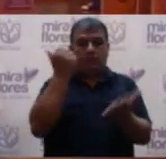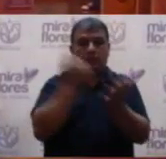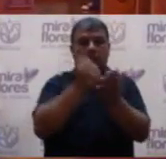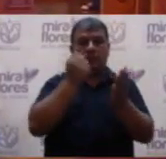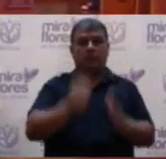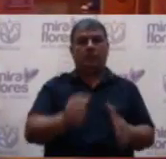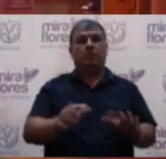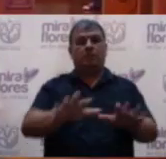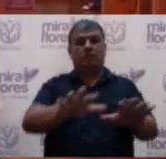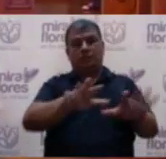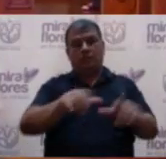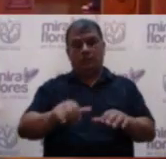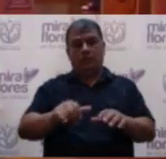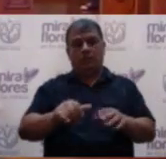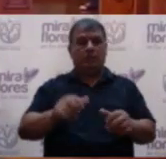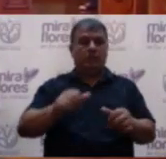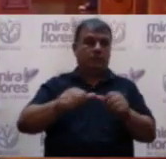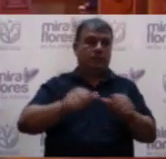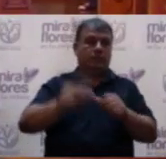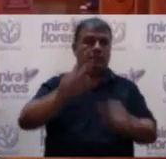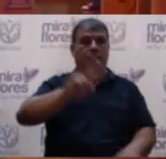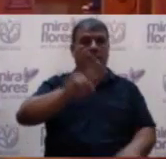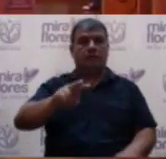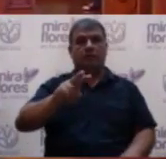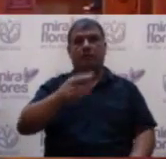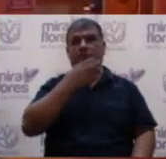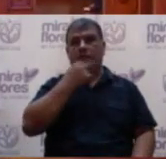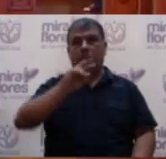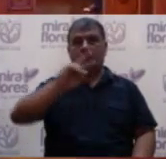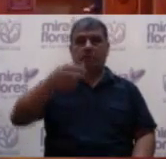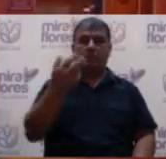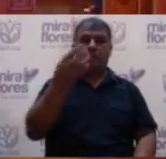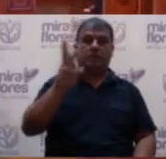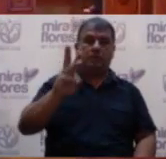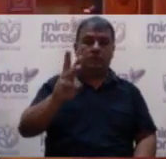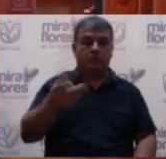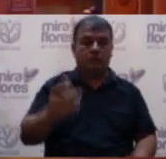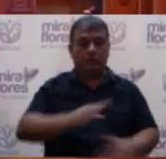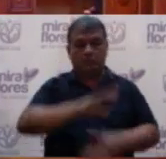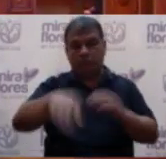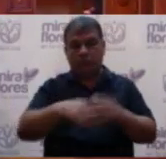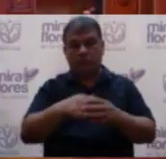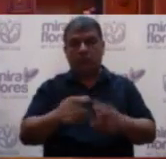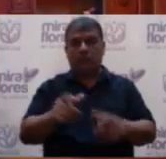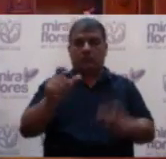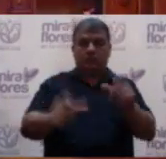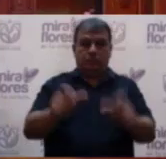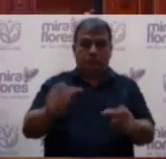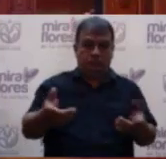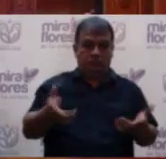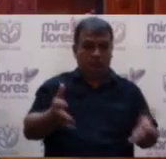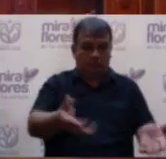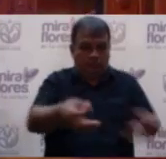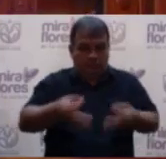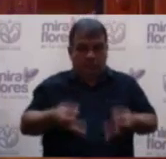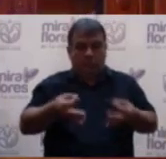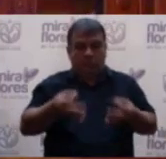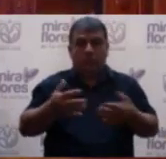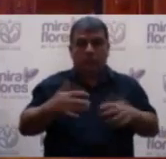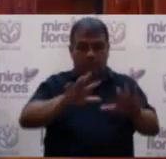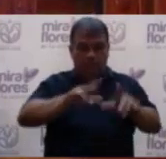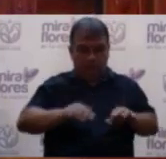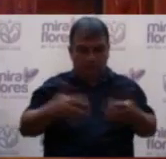acta de fecha 22 de diciembre del año 2016. Todos los miembros del Consejo han recibido esta acta, la tienen